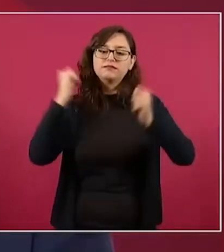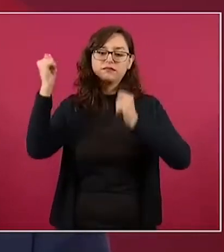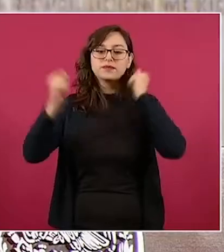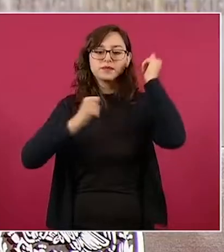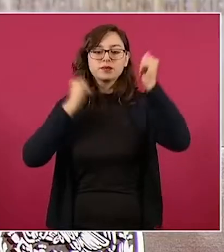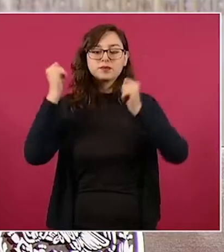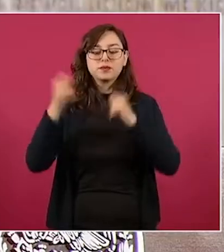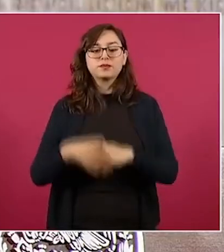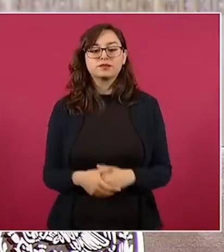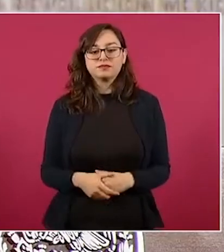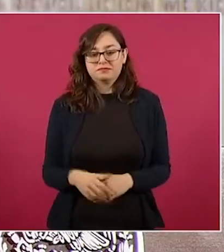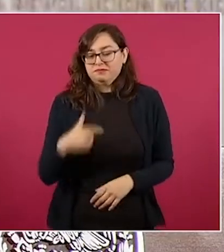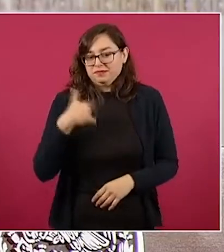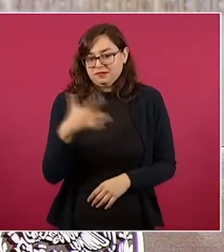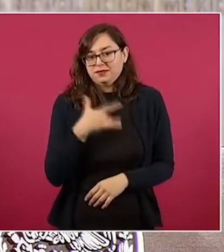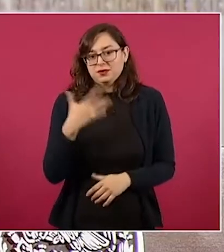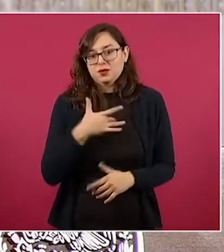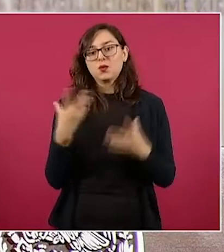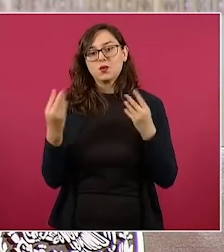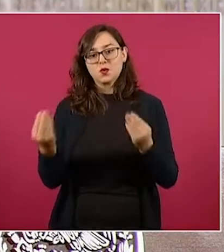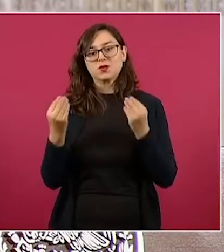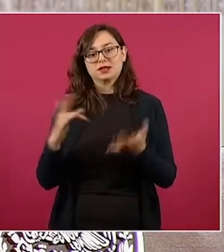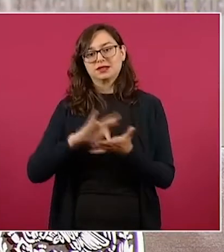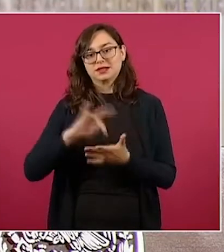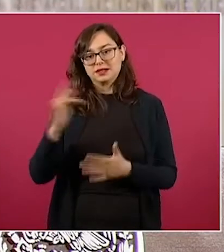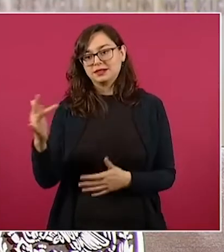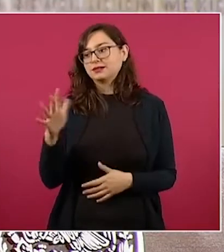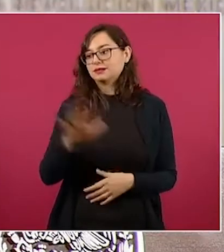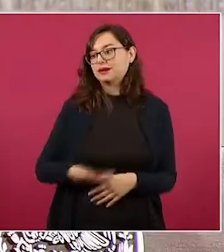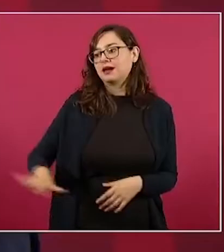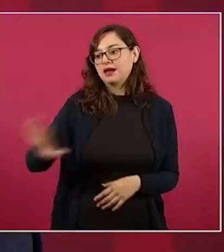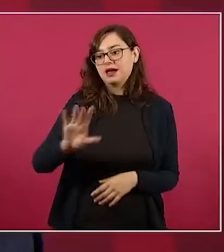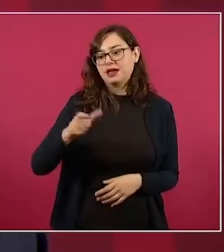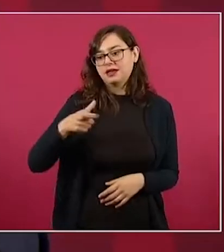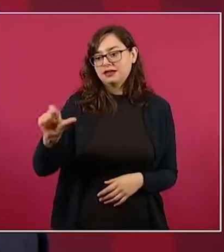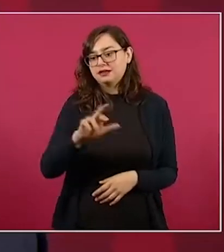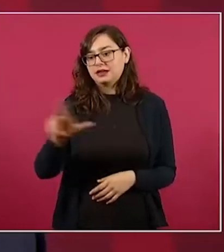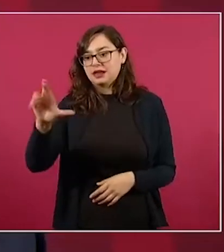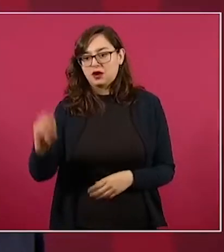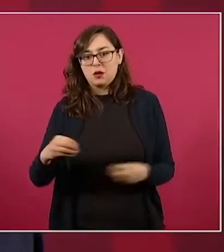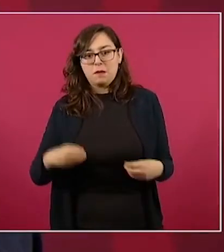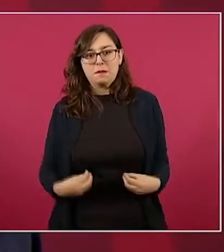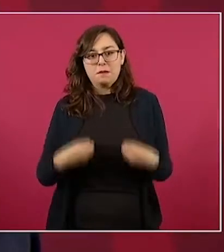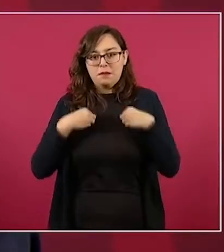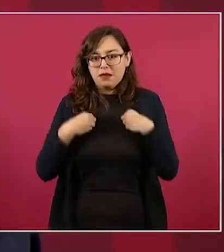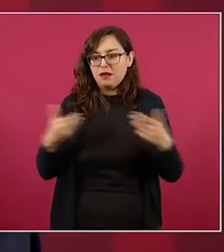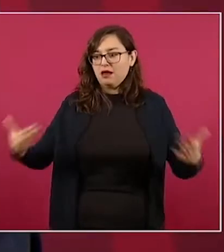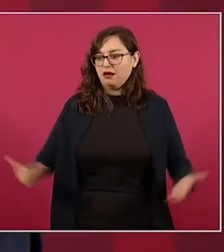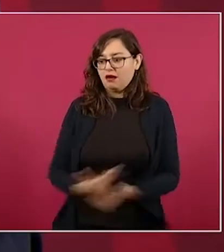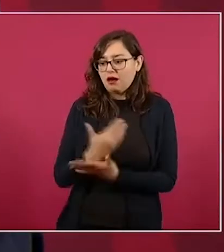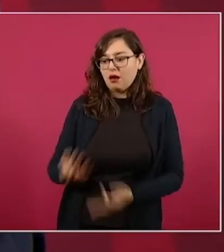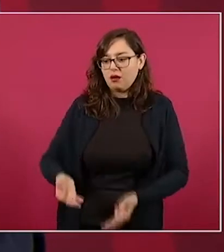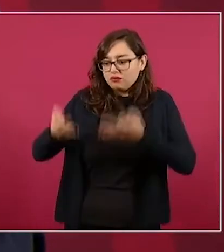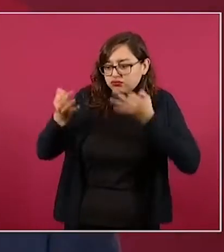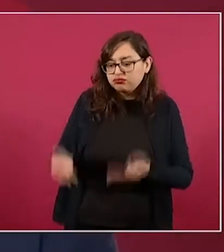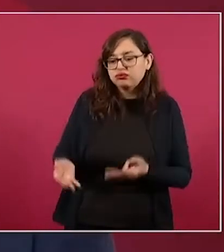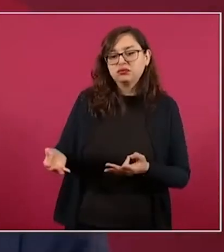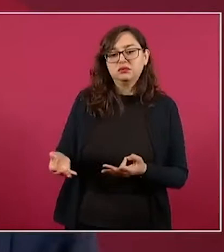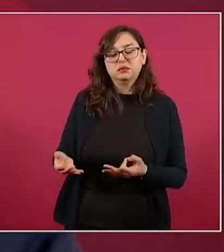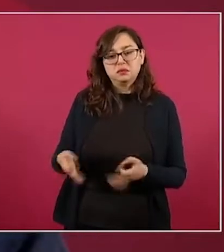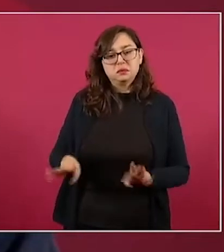yo estoy muy agradecido con la gente de quintana roo originaria de quintana roo que se ha portado